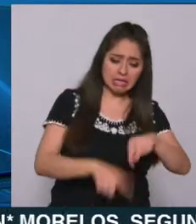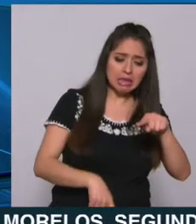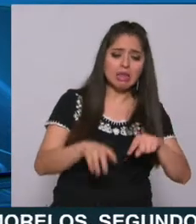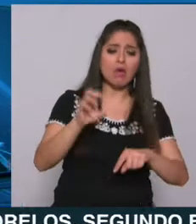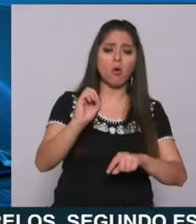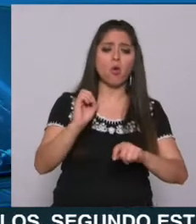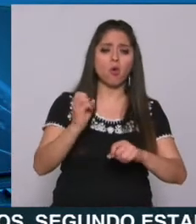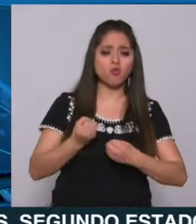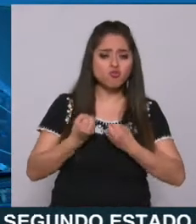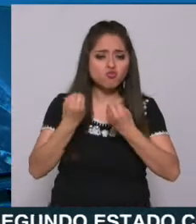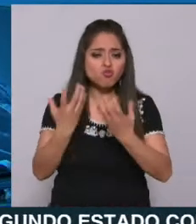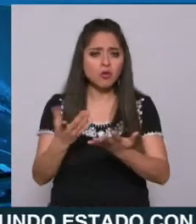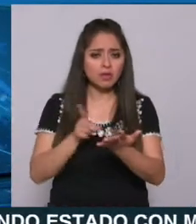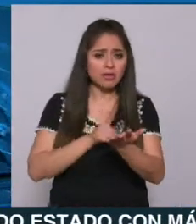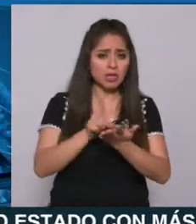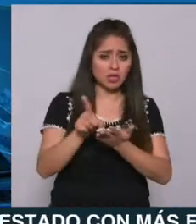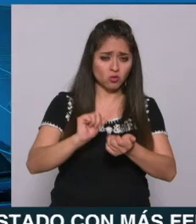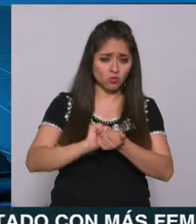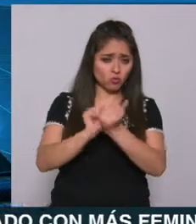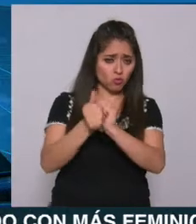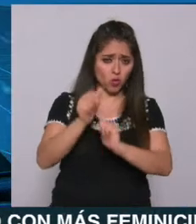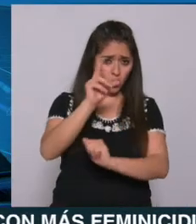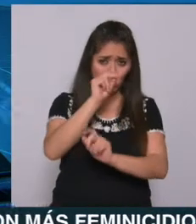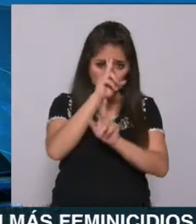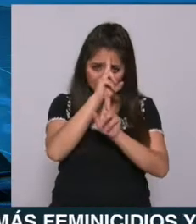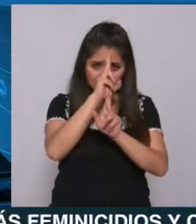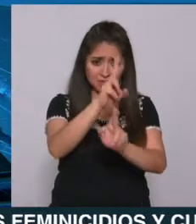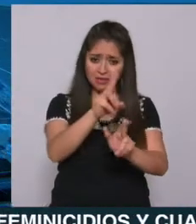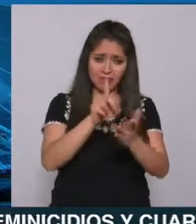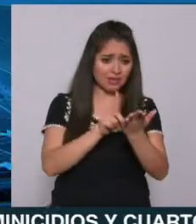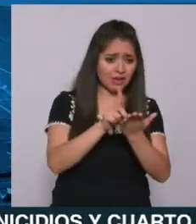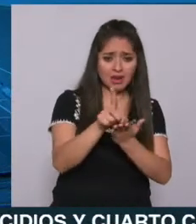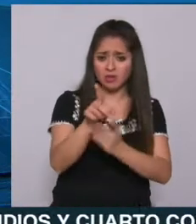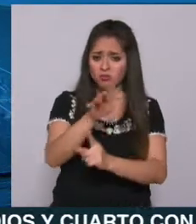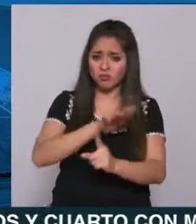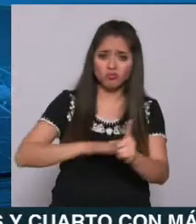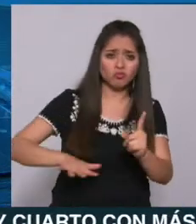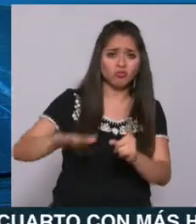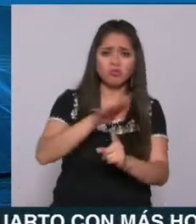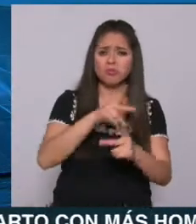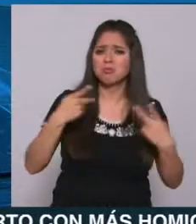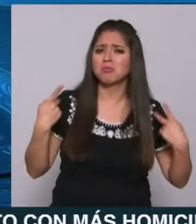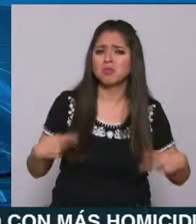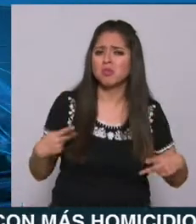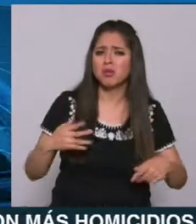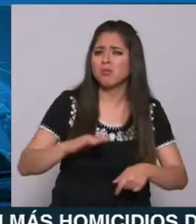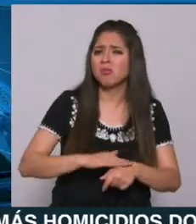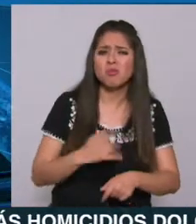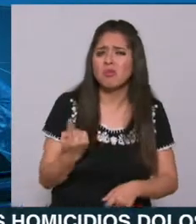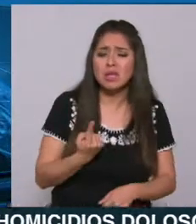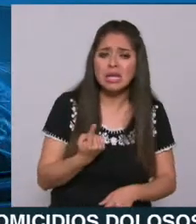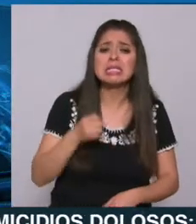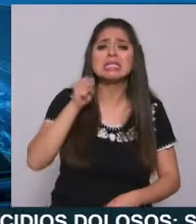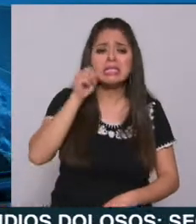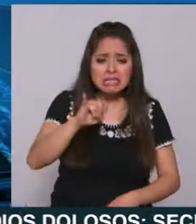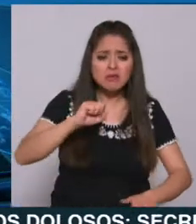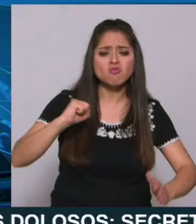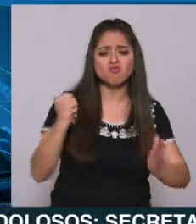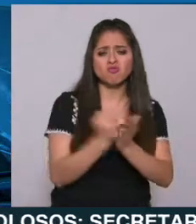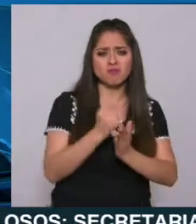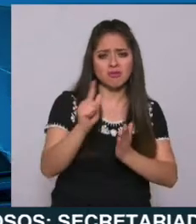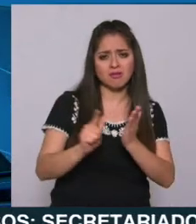persona puede llegar a atentar contra los derechos de toda la sociedad, ¿por qué debe aprobarse esta ley